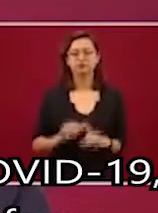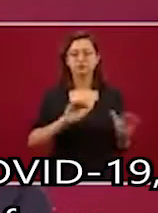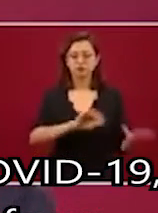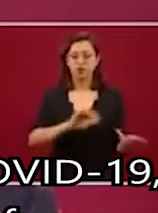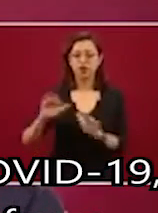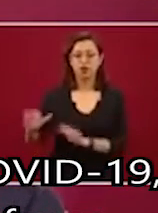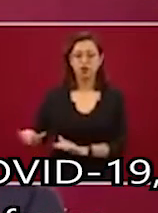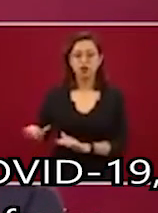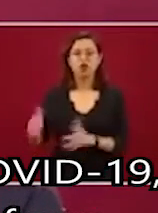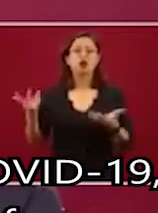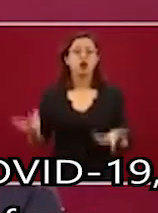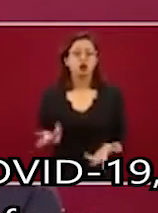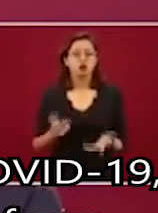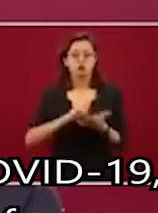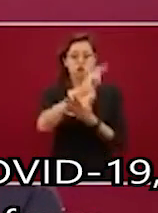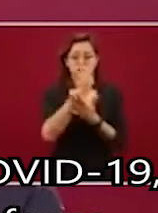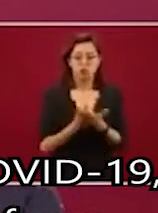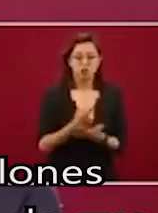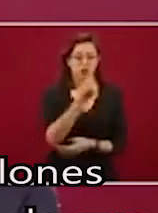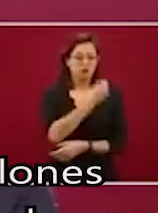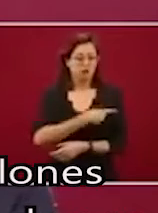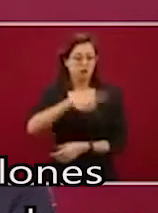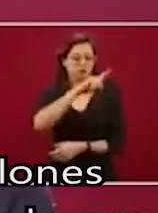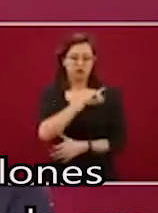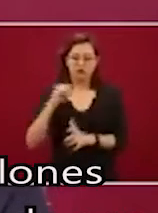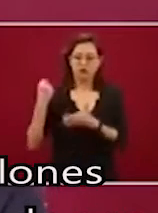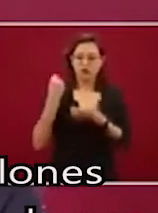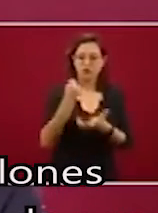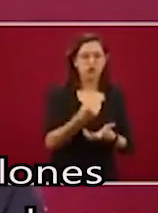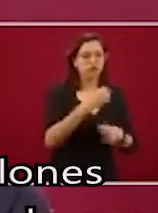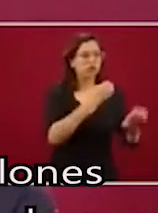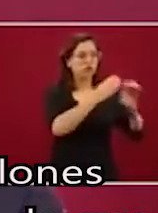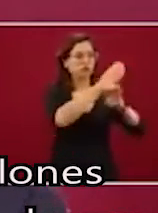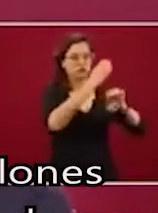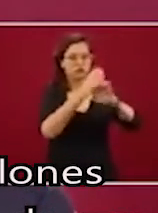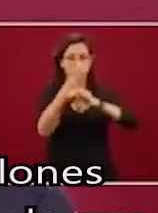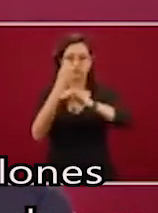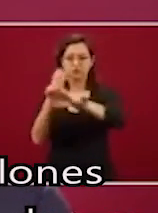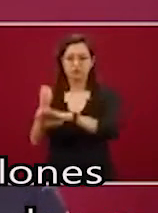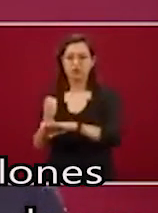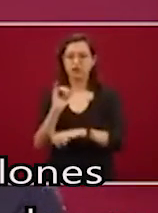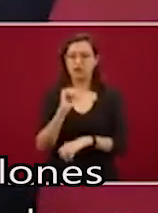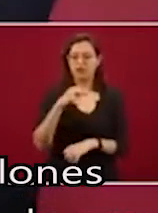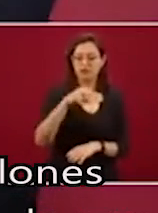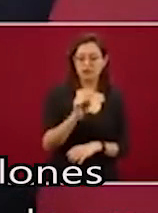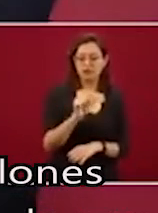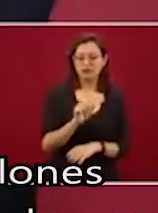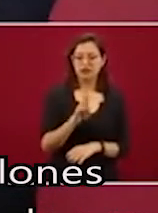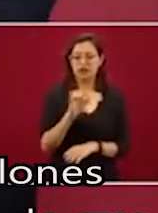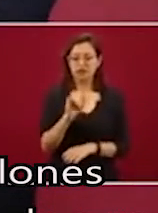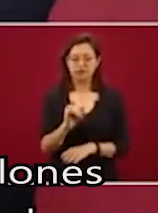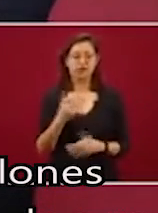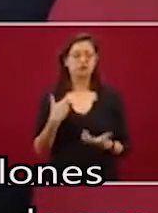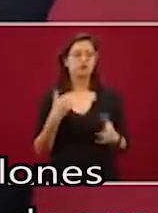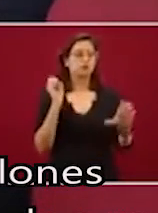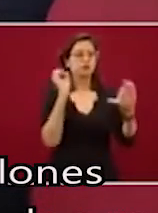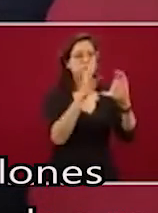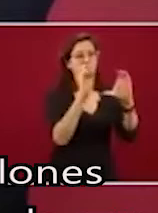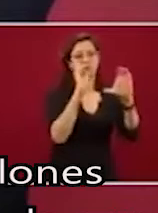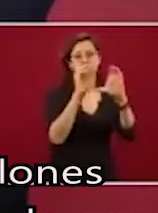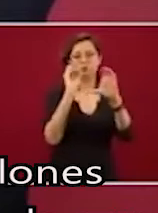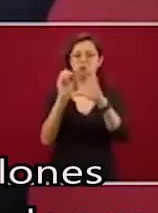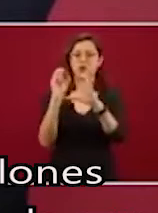Crédito Público transfirió a las Secretarías de la Defensa Nacional y de la Marina 4.500 millones de pesos adicionales